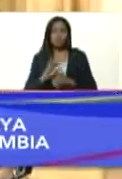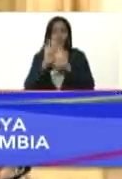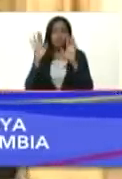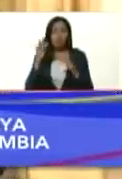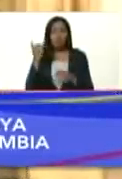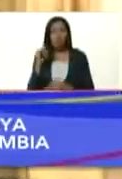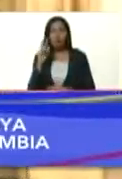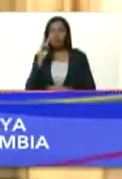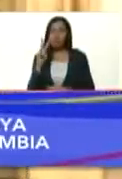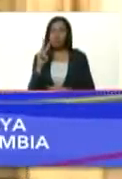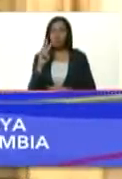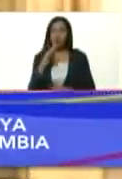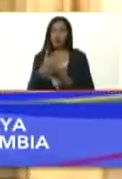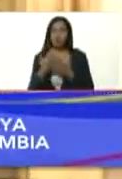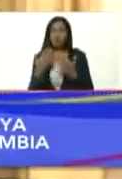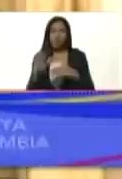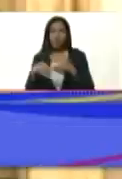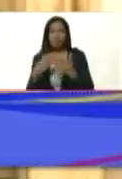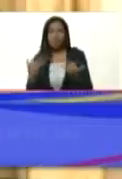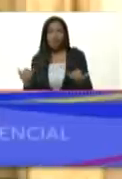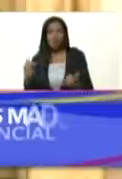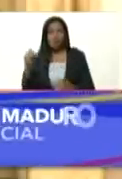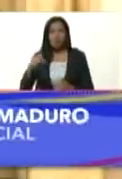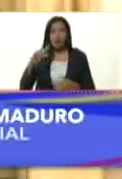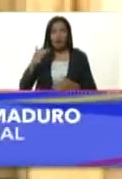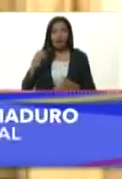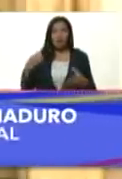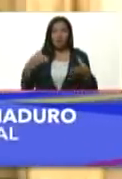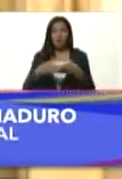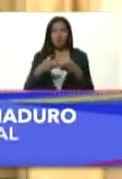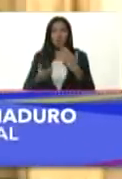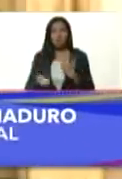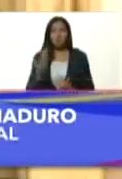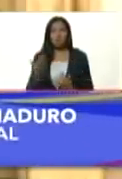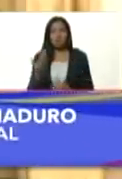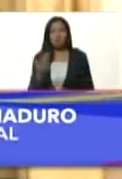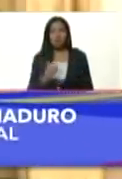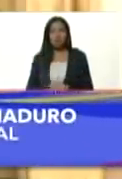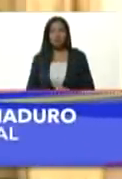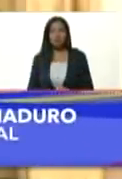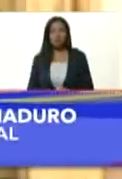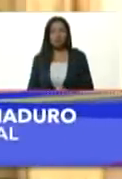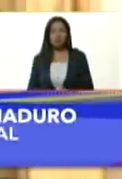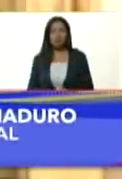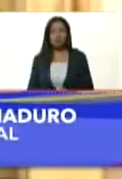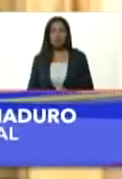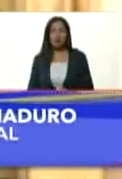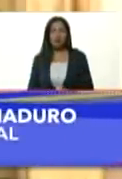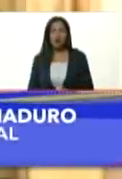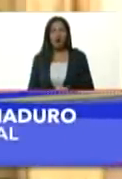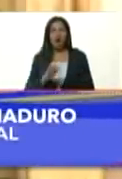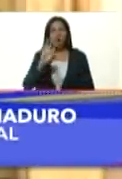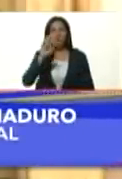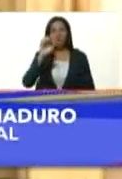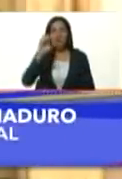están dando. Hoy hubo reuniones también importantes con Fedecámara.